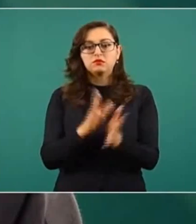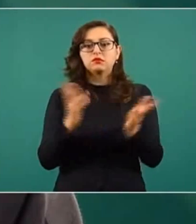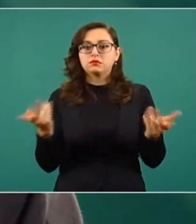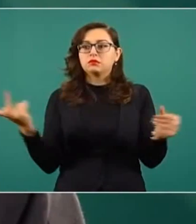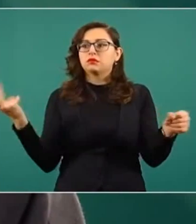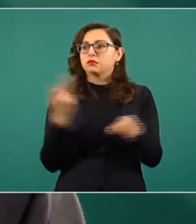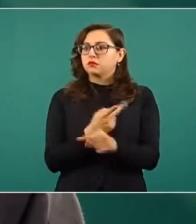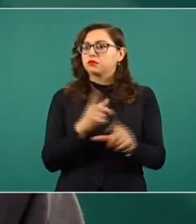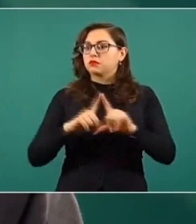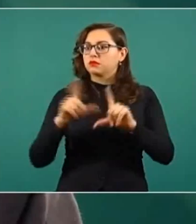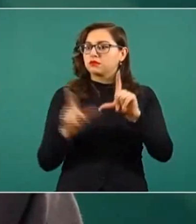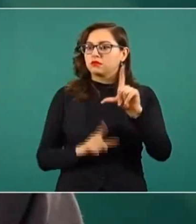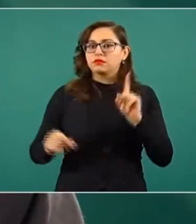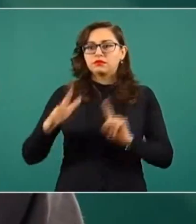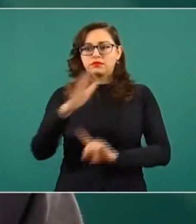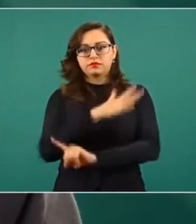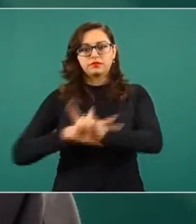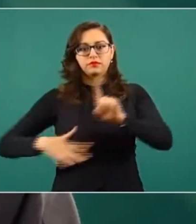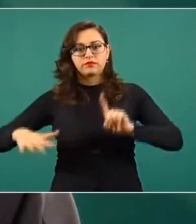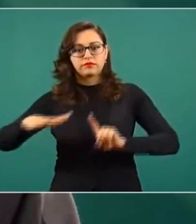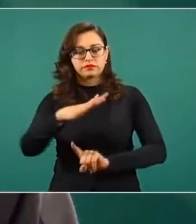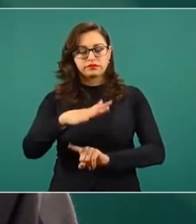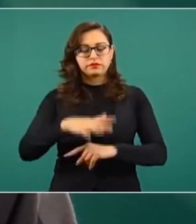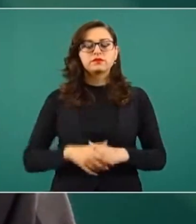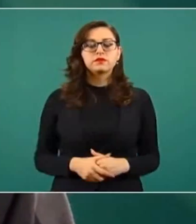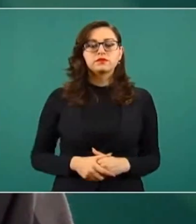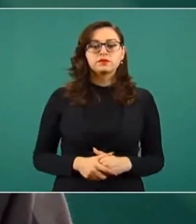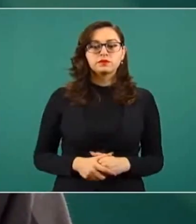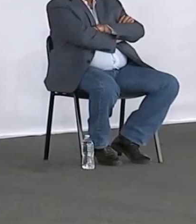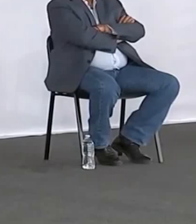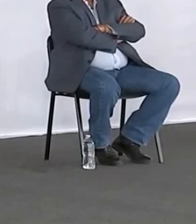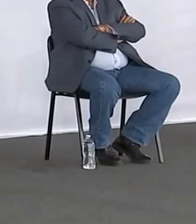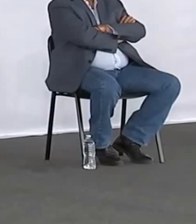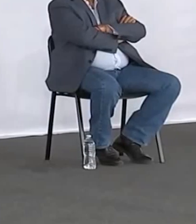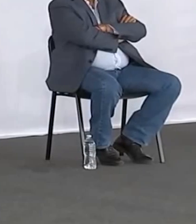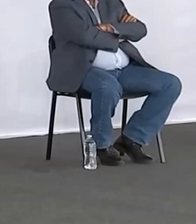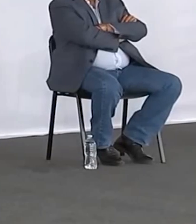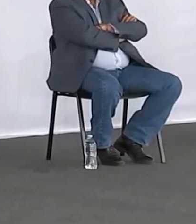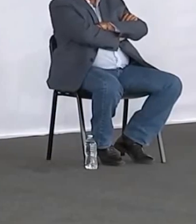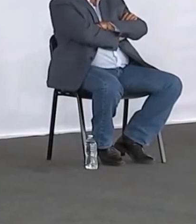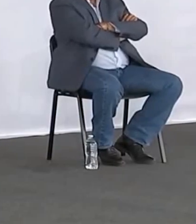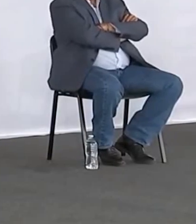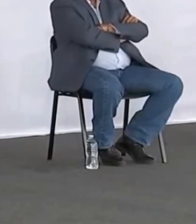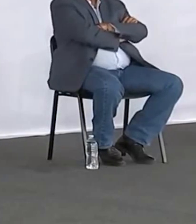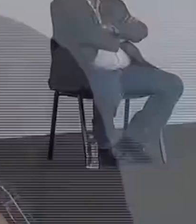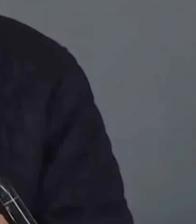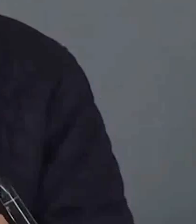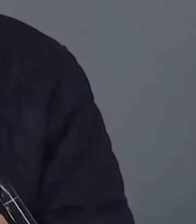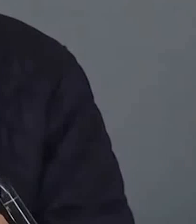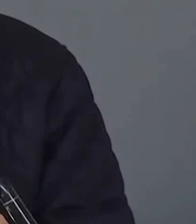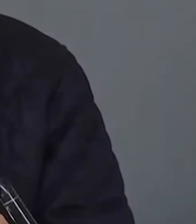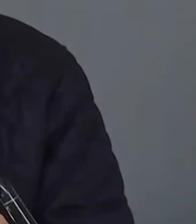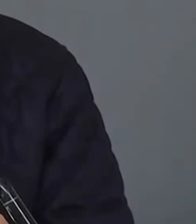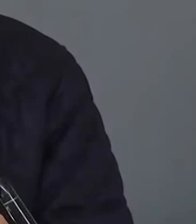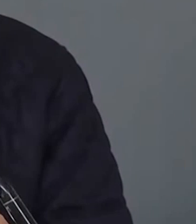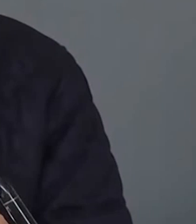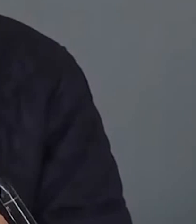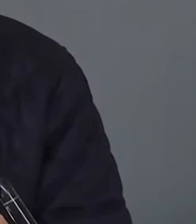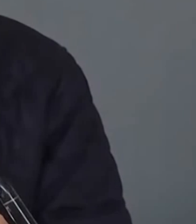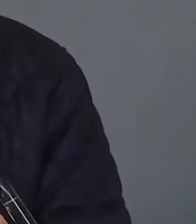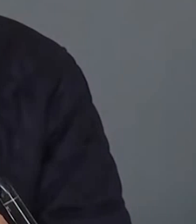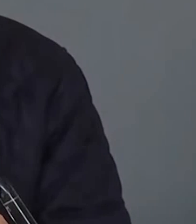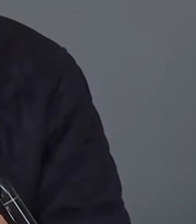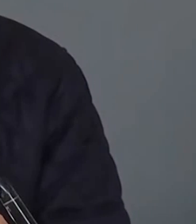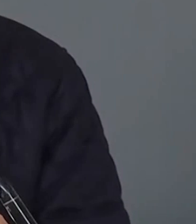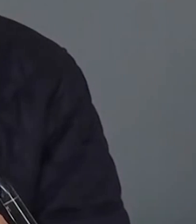señaló que él estará pendiente de los asuntos públicos desde palacio nacional este fin de semana lópez obrador participó en varios actos públicos y